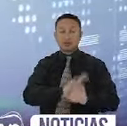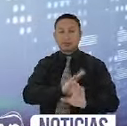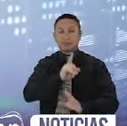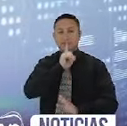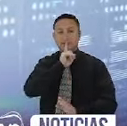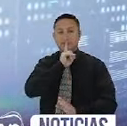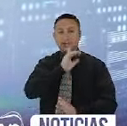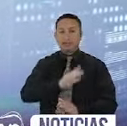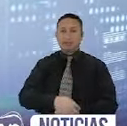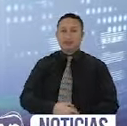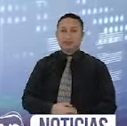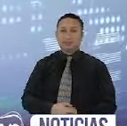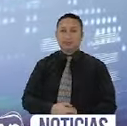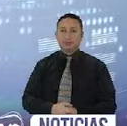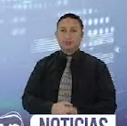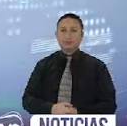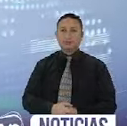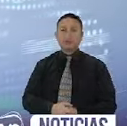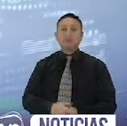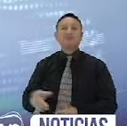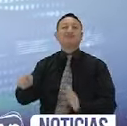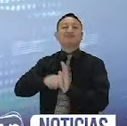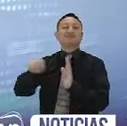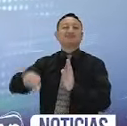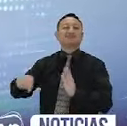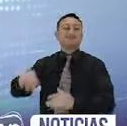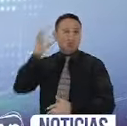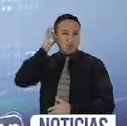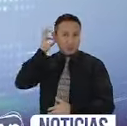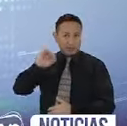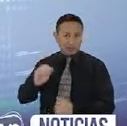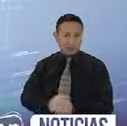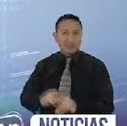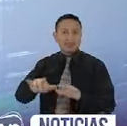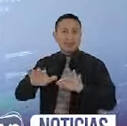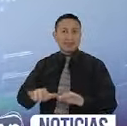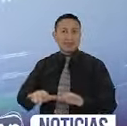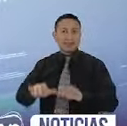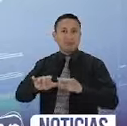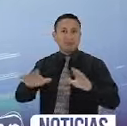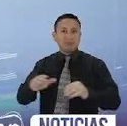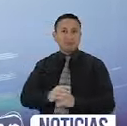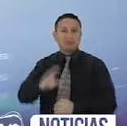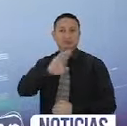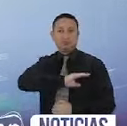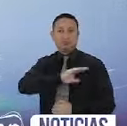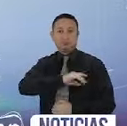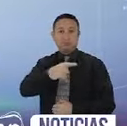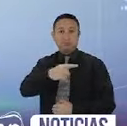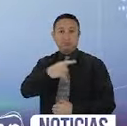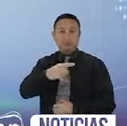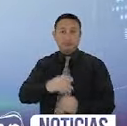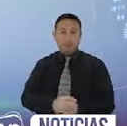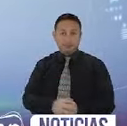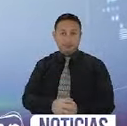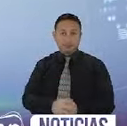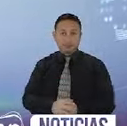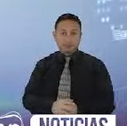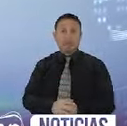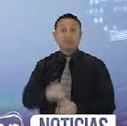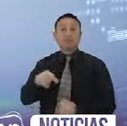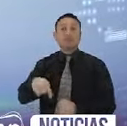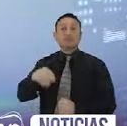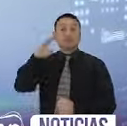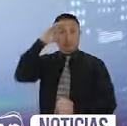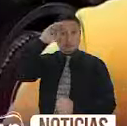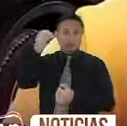reservado. La joven abogada se desempeñaba como secretaria general del municipio de Quinsaloma y, según el reporte